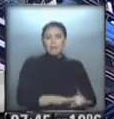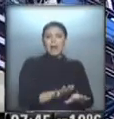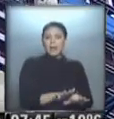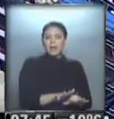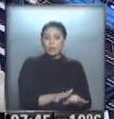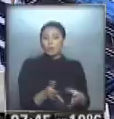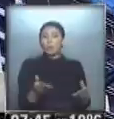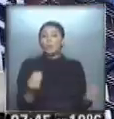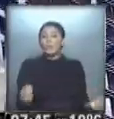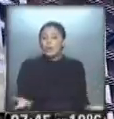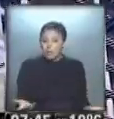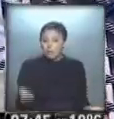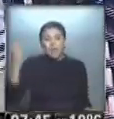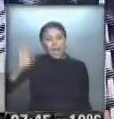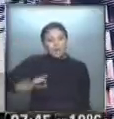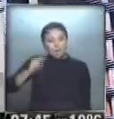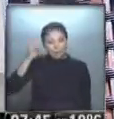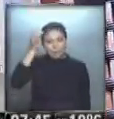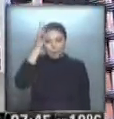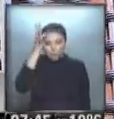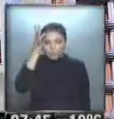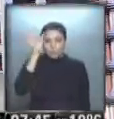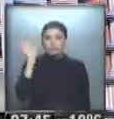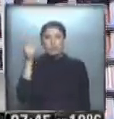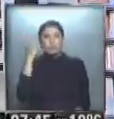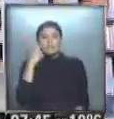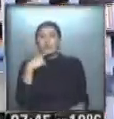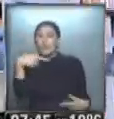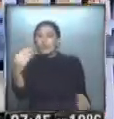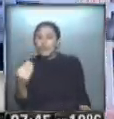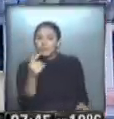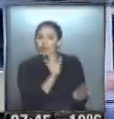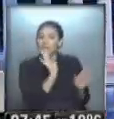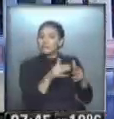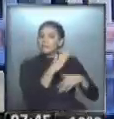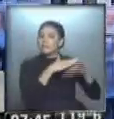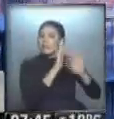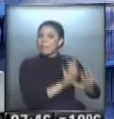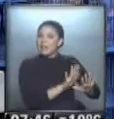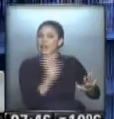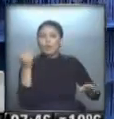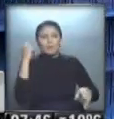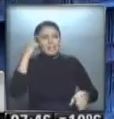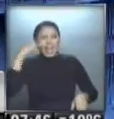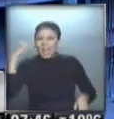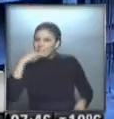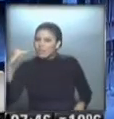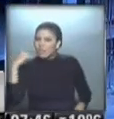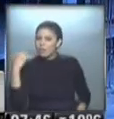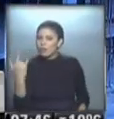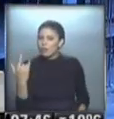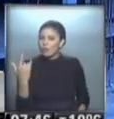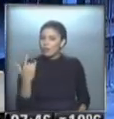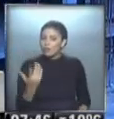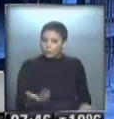especulación en el año 2012 y toda la digamos la perspectiva 'negativa' que se dio con respecto